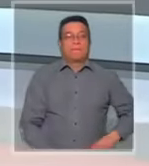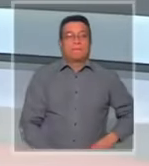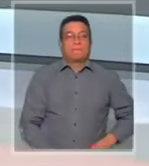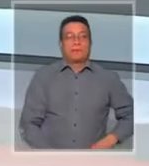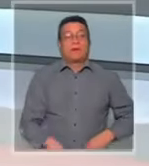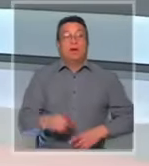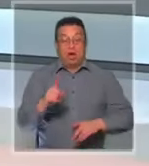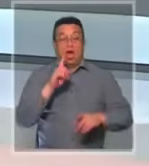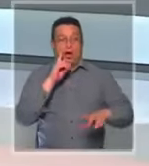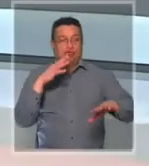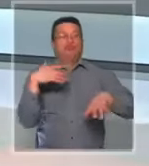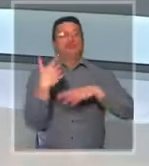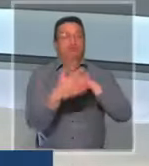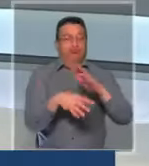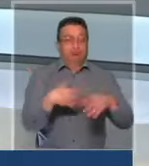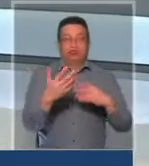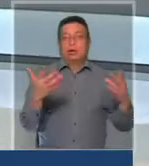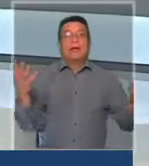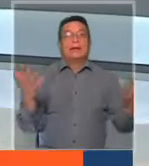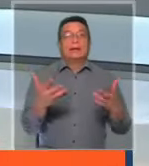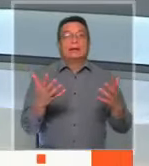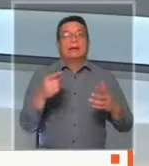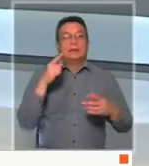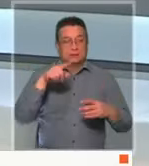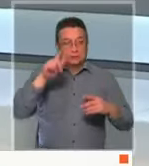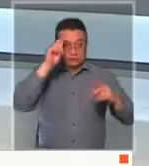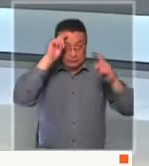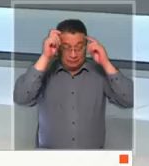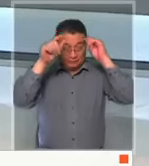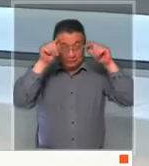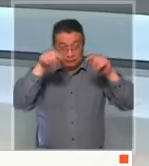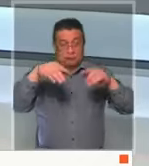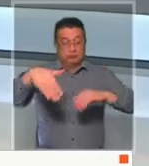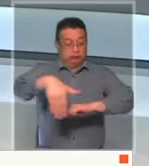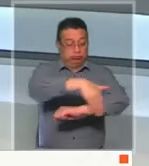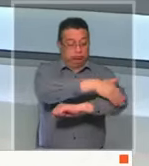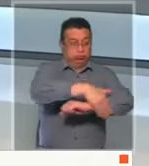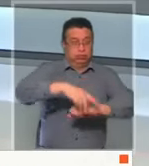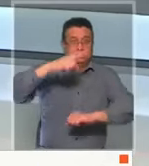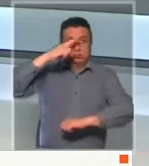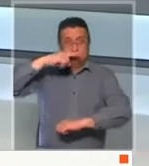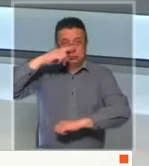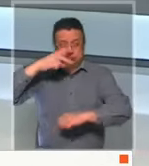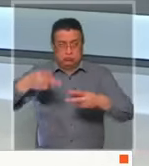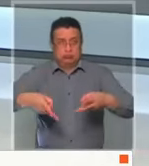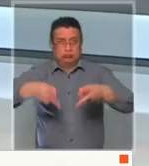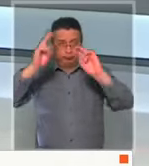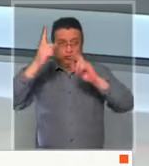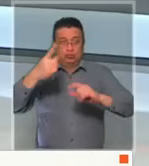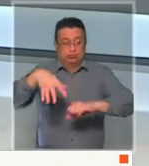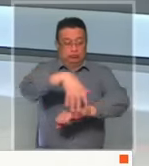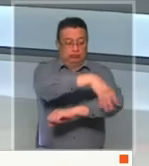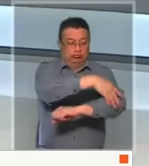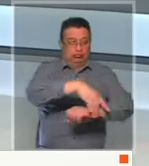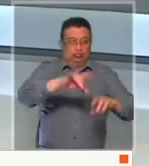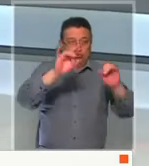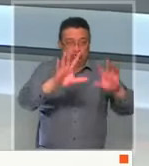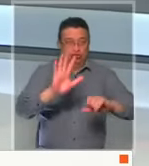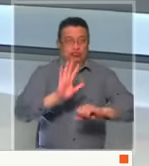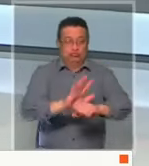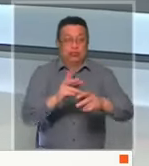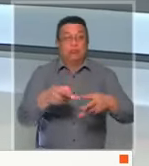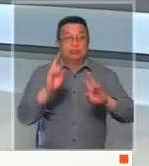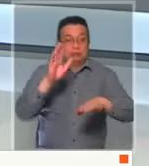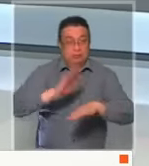Y hay controversia por la idea de crear un barrio rojo para regular el comercio sexual callejero. Pero antes de llegar a eso,